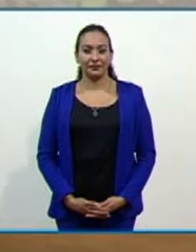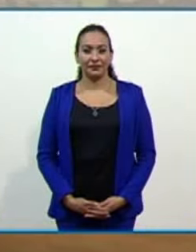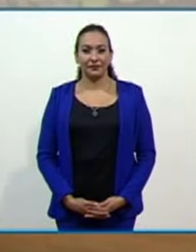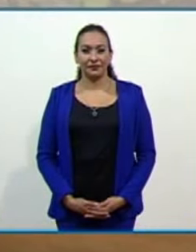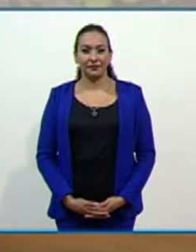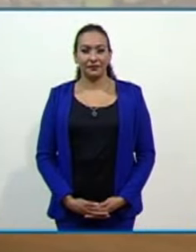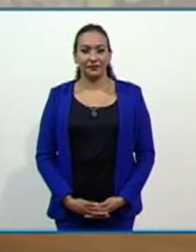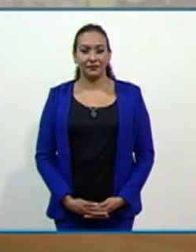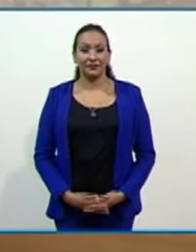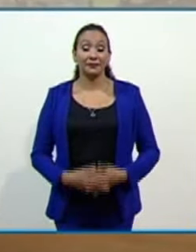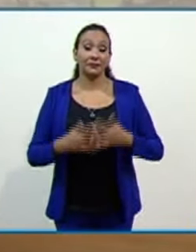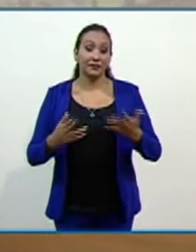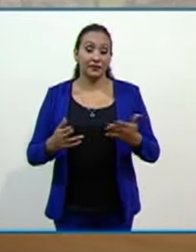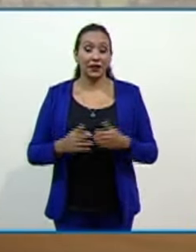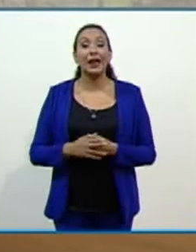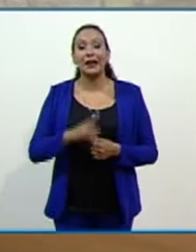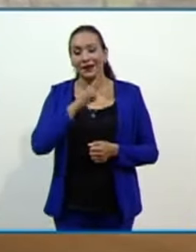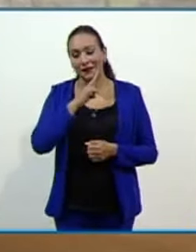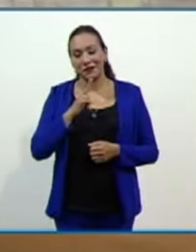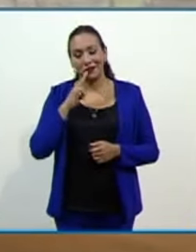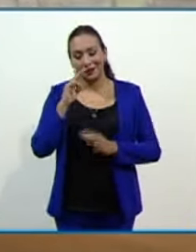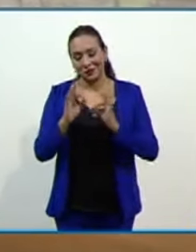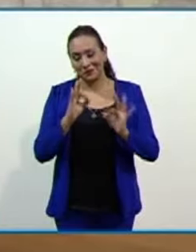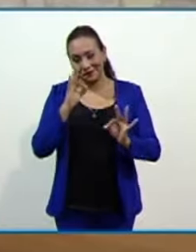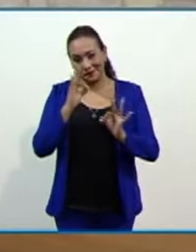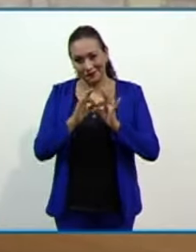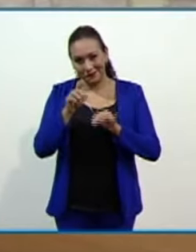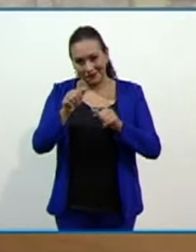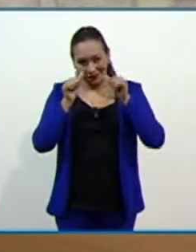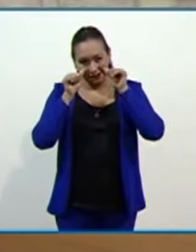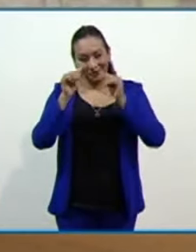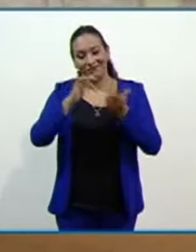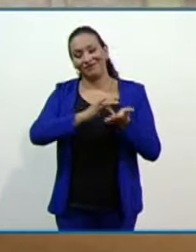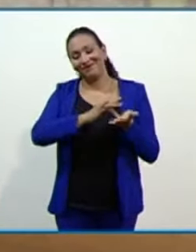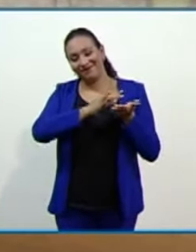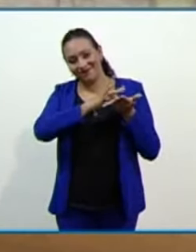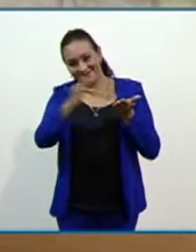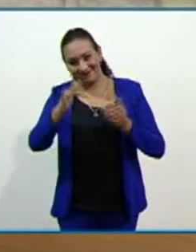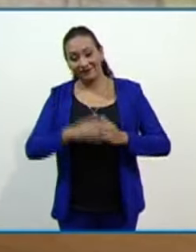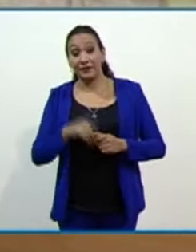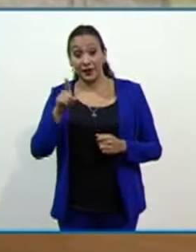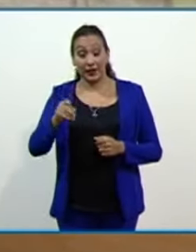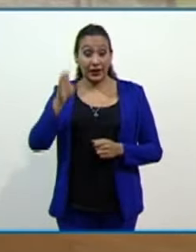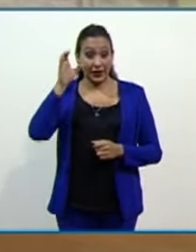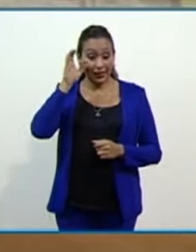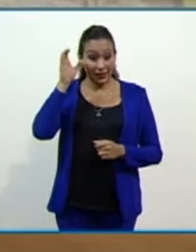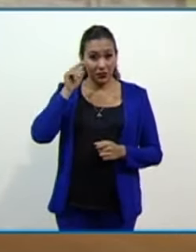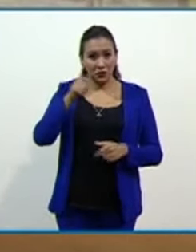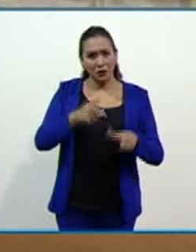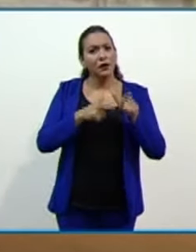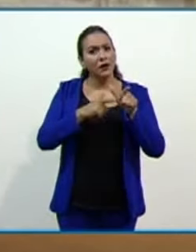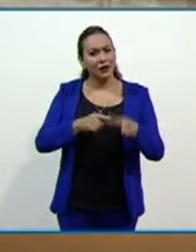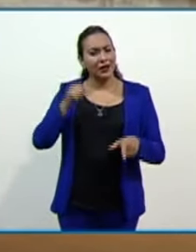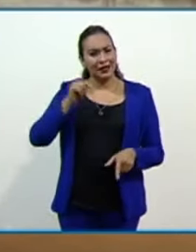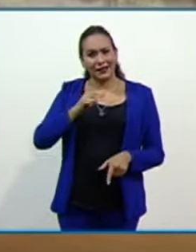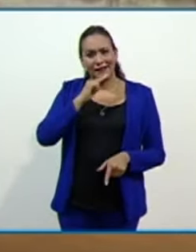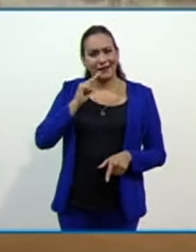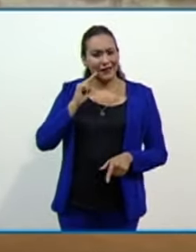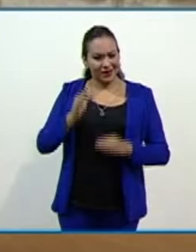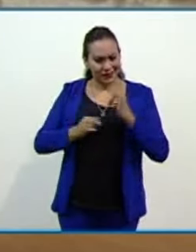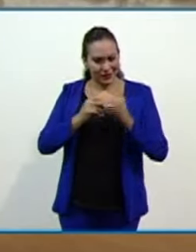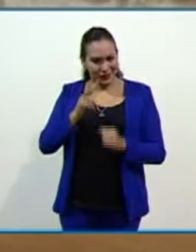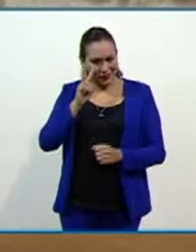Y con el reporte de Jesús Daza llegamos al final de este corte informativo. Soy Citlali Pérez, manténgase en la señal del canal del